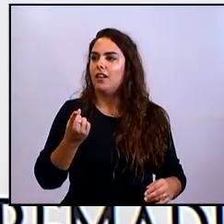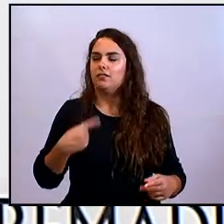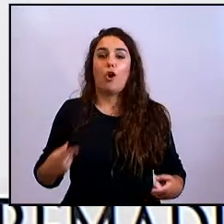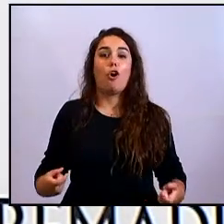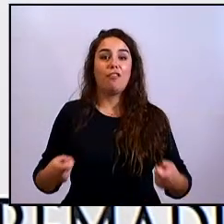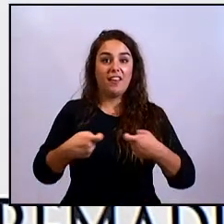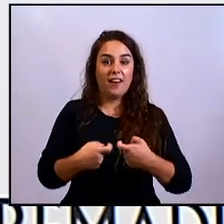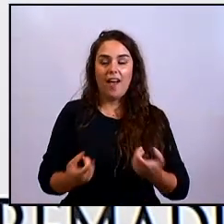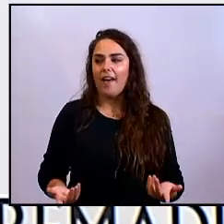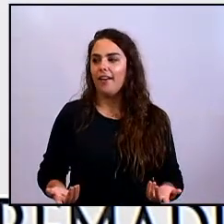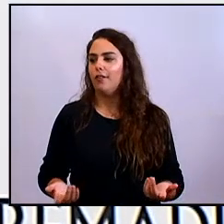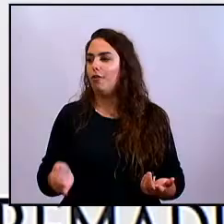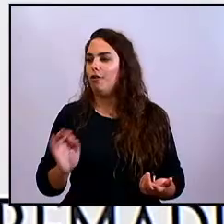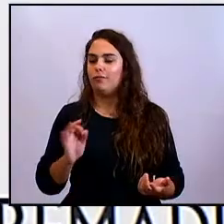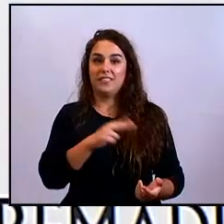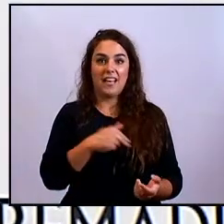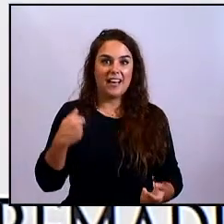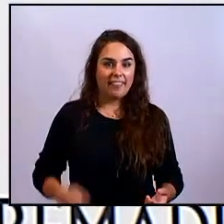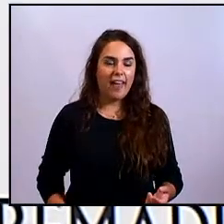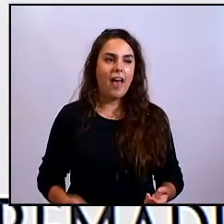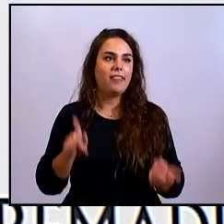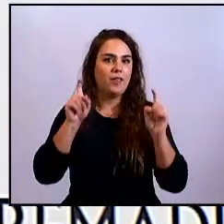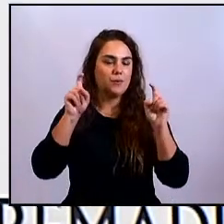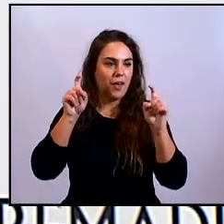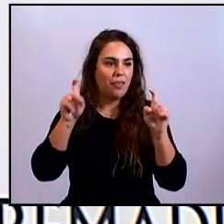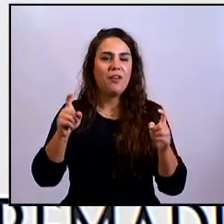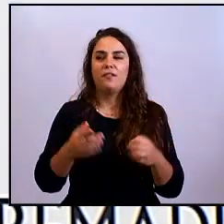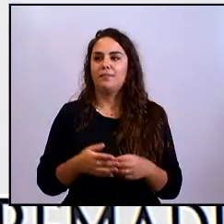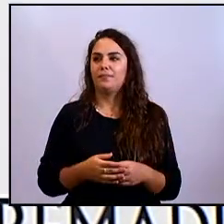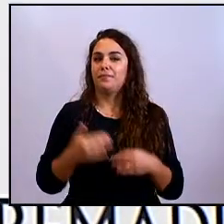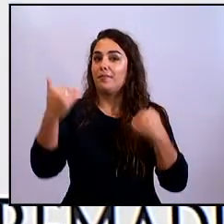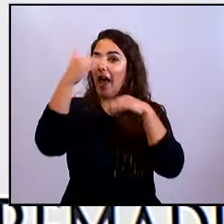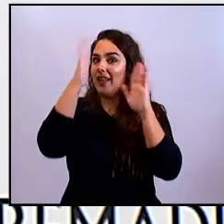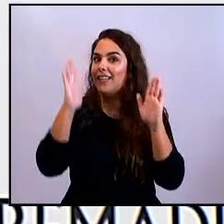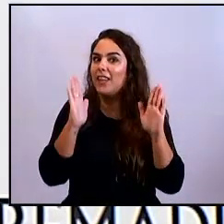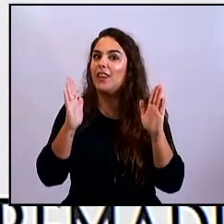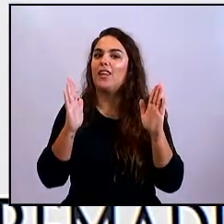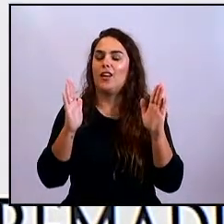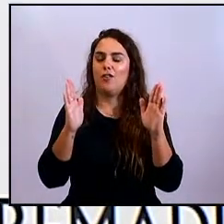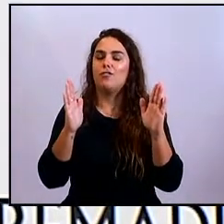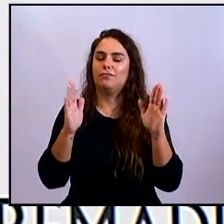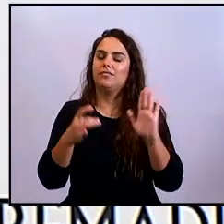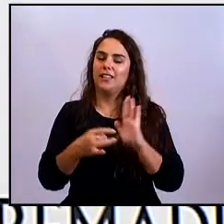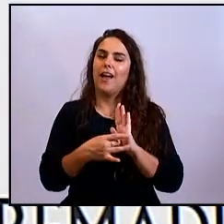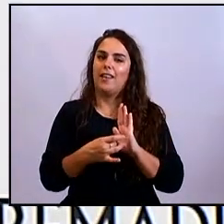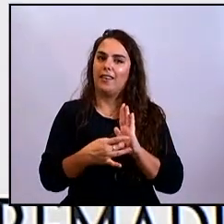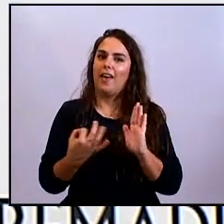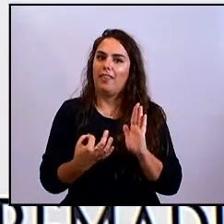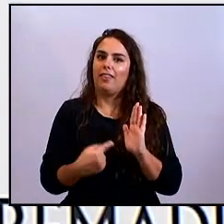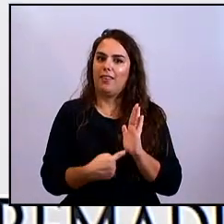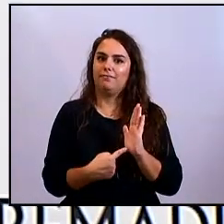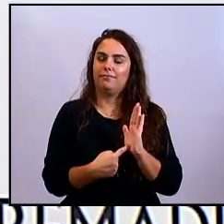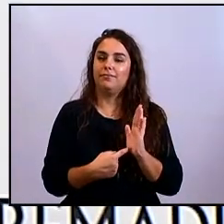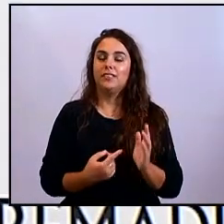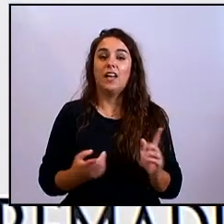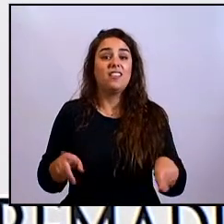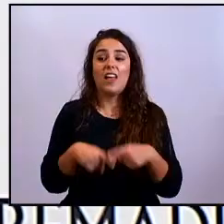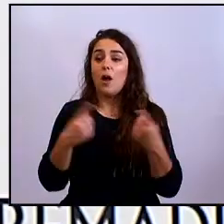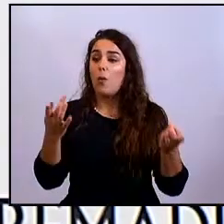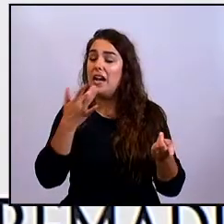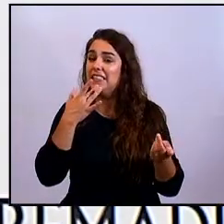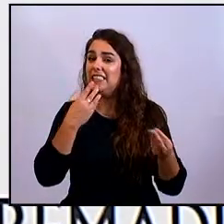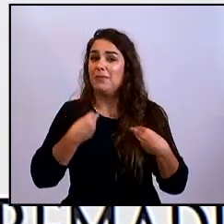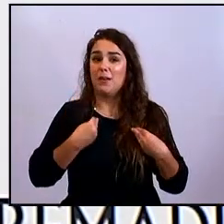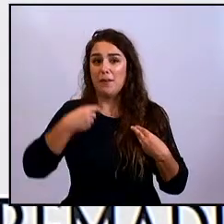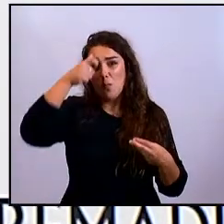conciliar, contar con una sanidad, con una educación, con una atención a la dependencia de calidad, independientemente de si se vive en